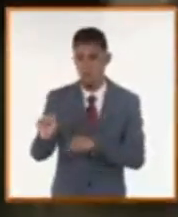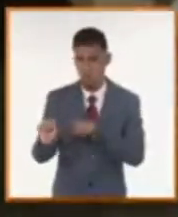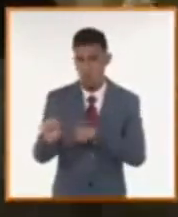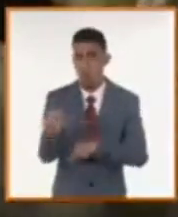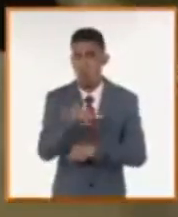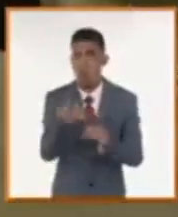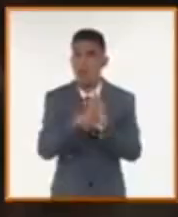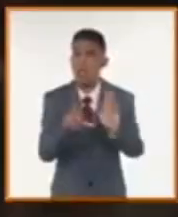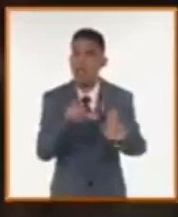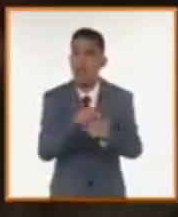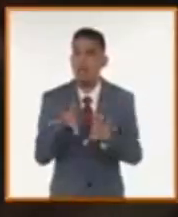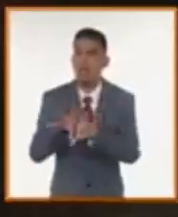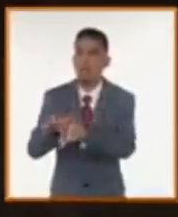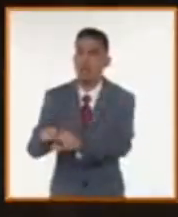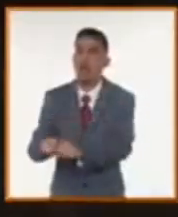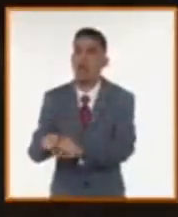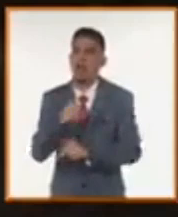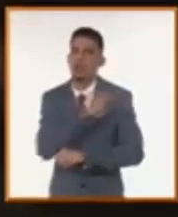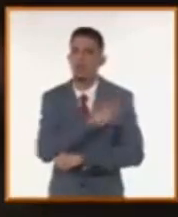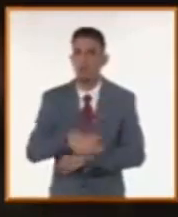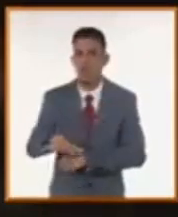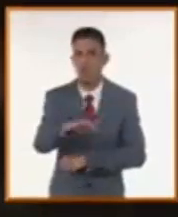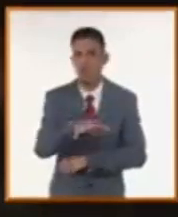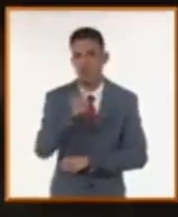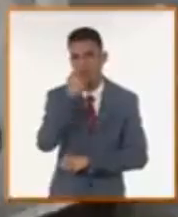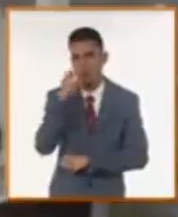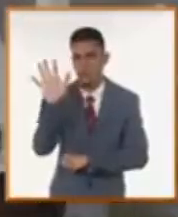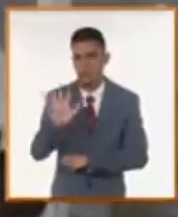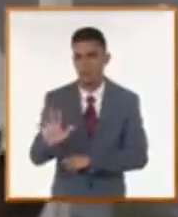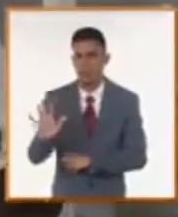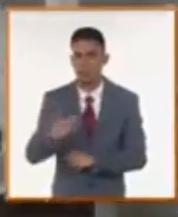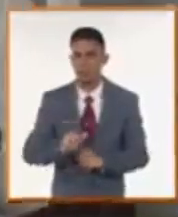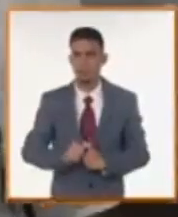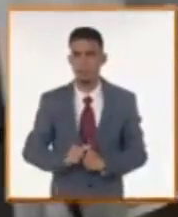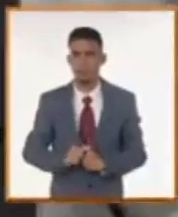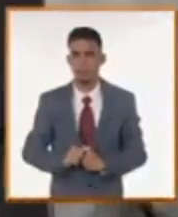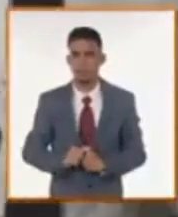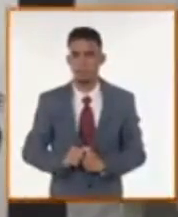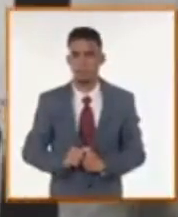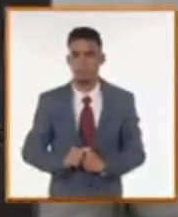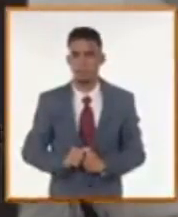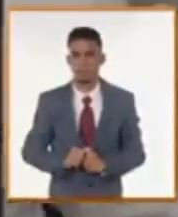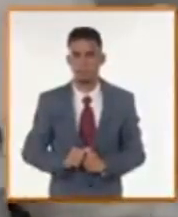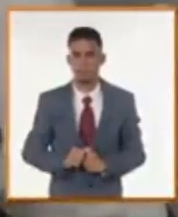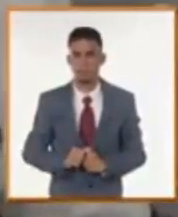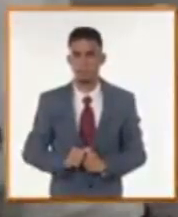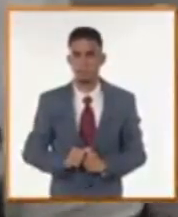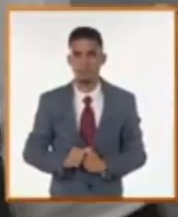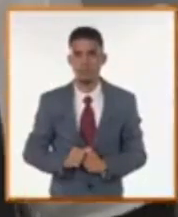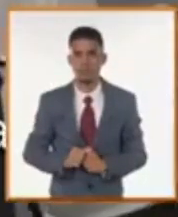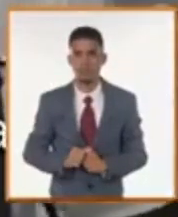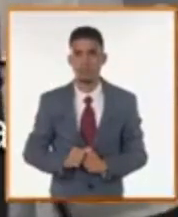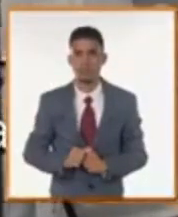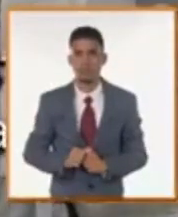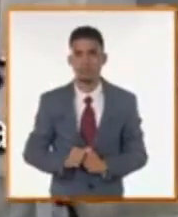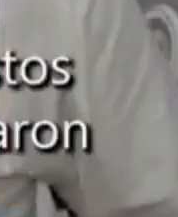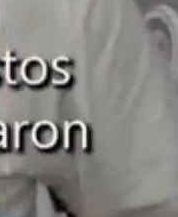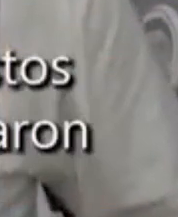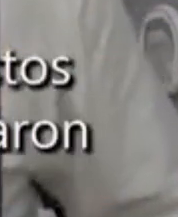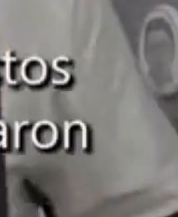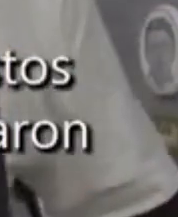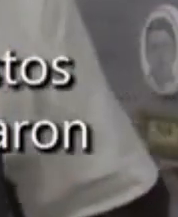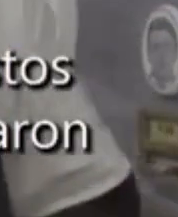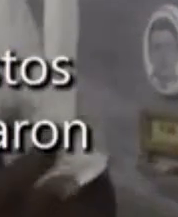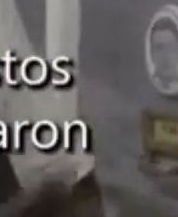ilegal ocupaba el territorio de Namibia. Para mí este momento es un momento muy fuerte, porque